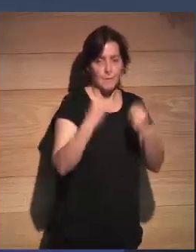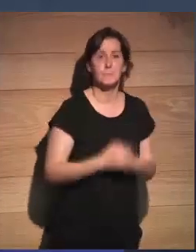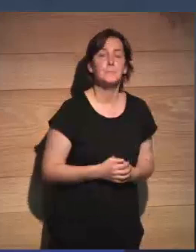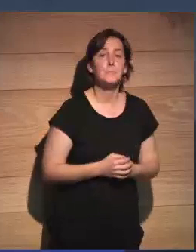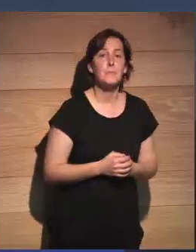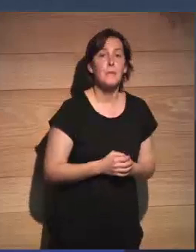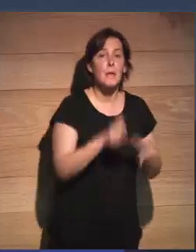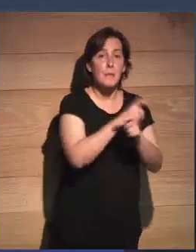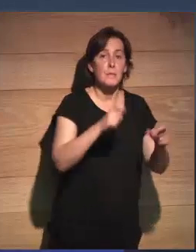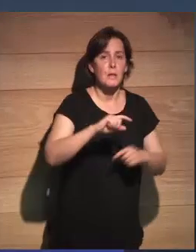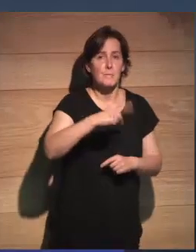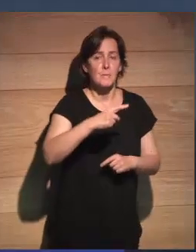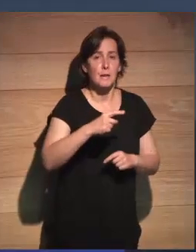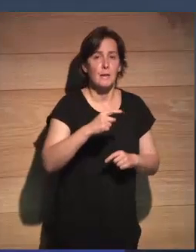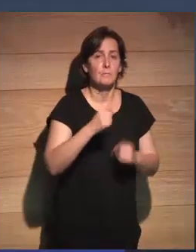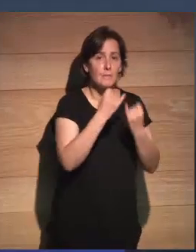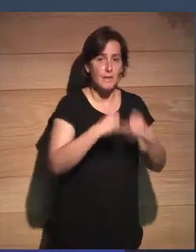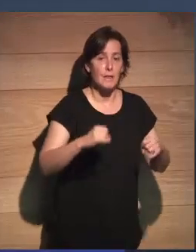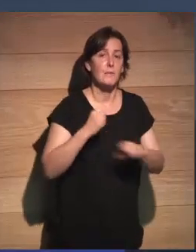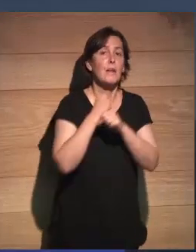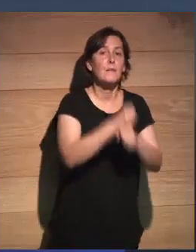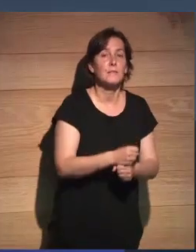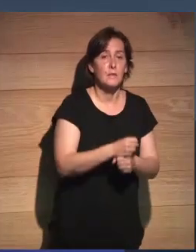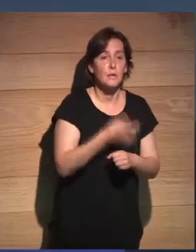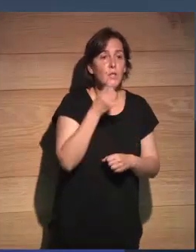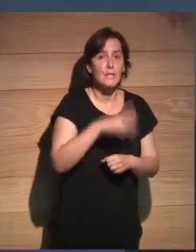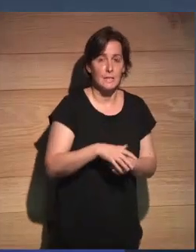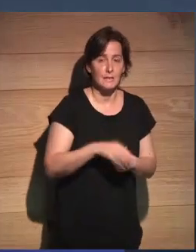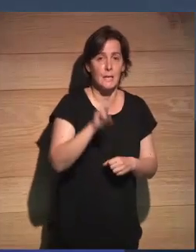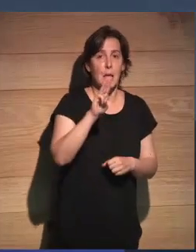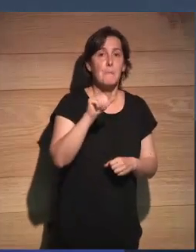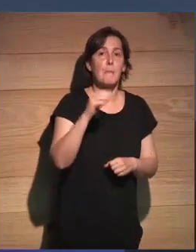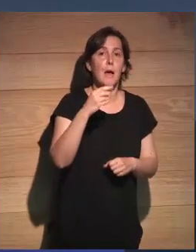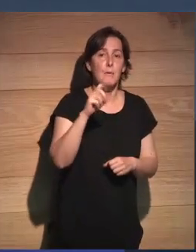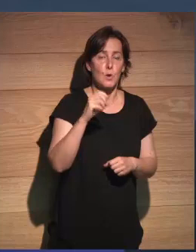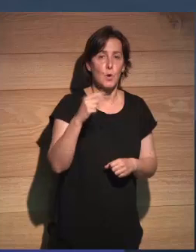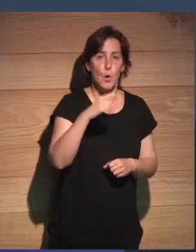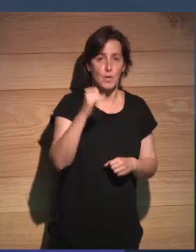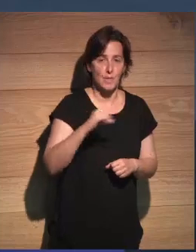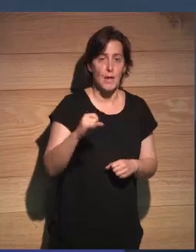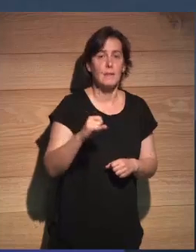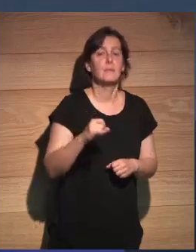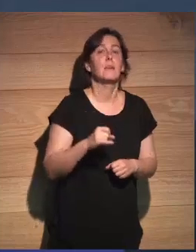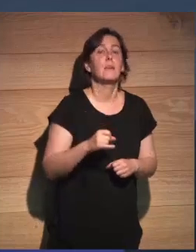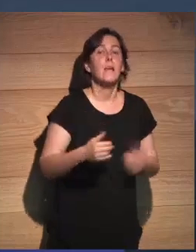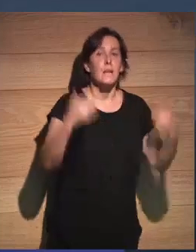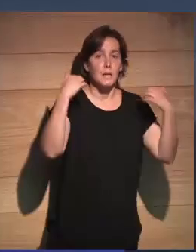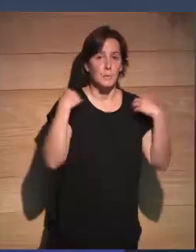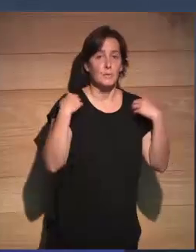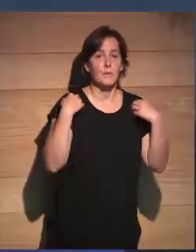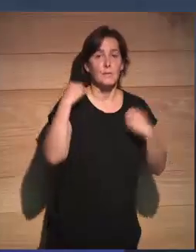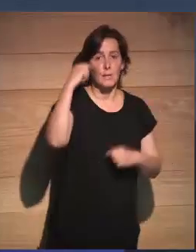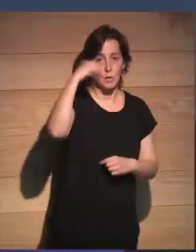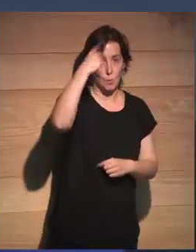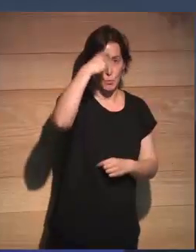personas que quieren celebrar con nosotros este aniversario son Pablo Gonzalo Gómez, responsable de Cultura Digital de Fundación